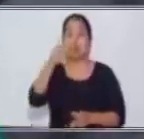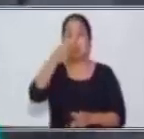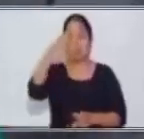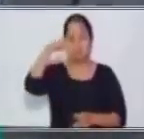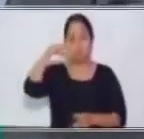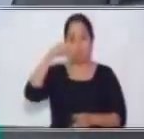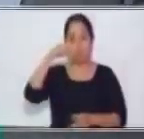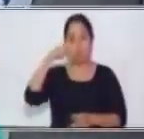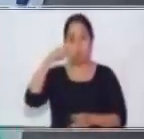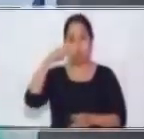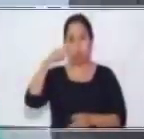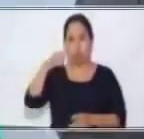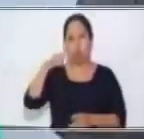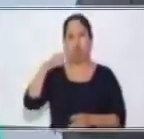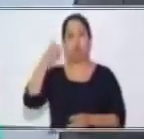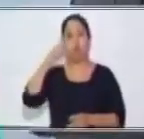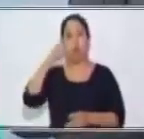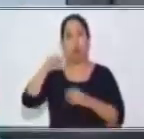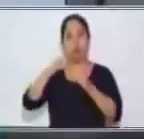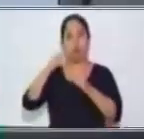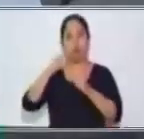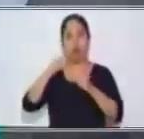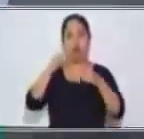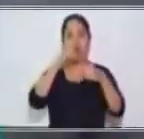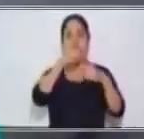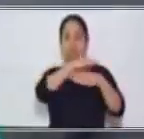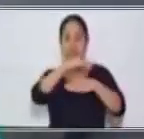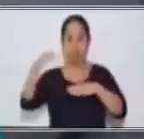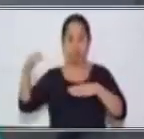el coseno de alfa. Entonces,